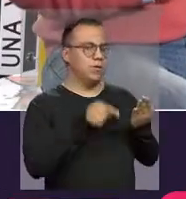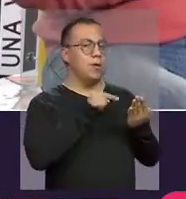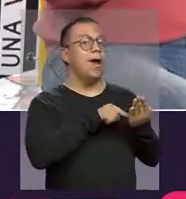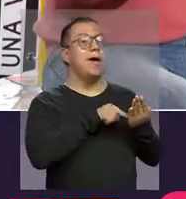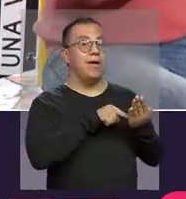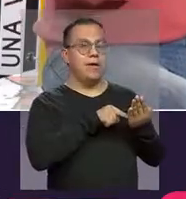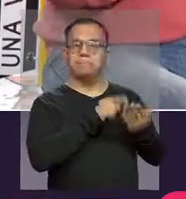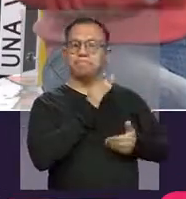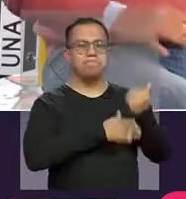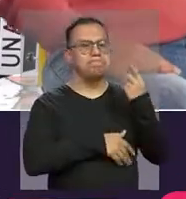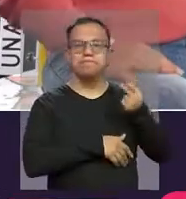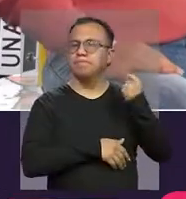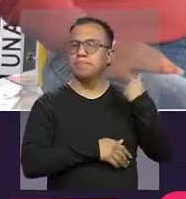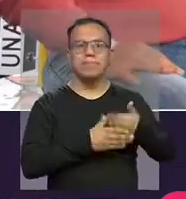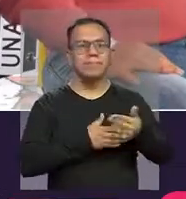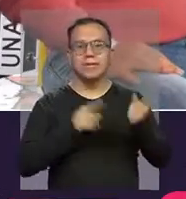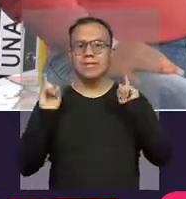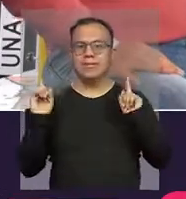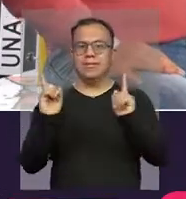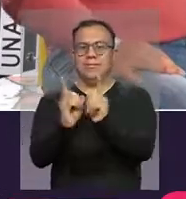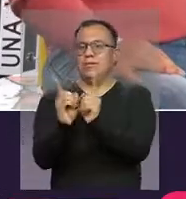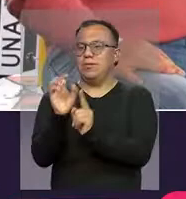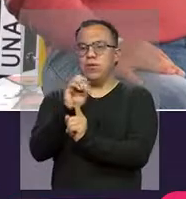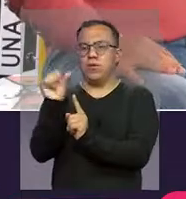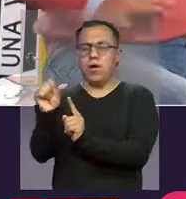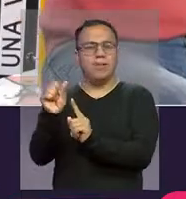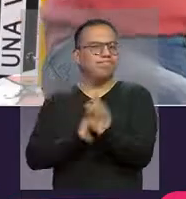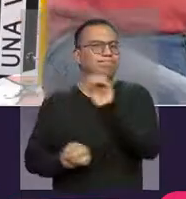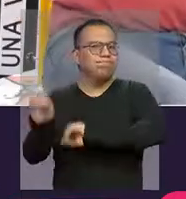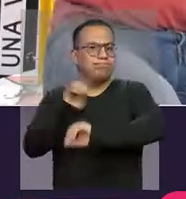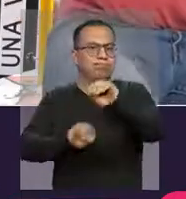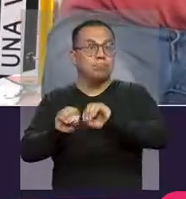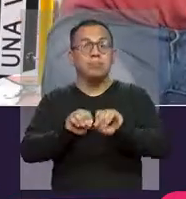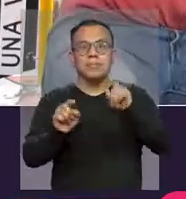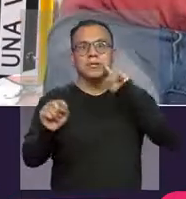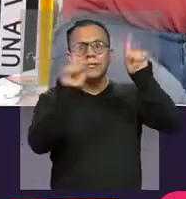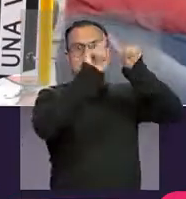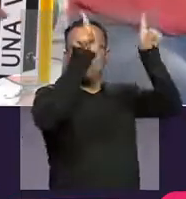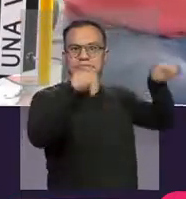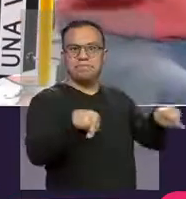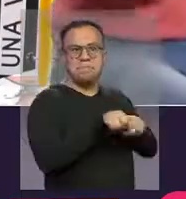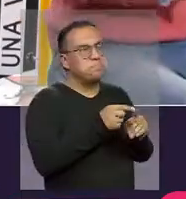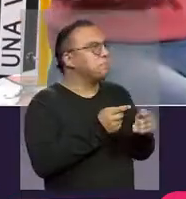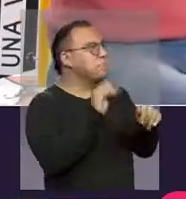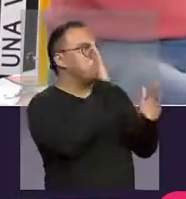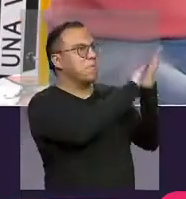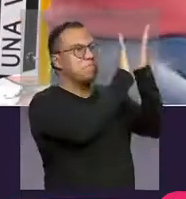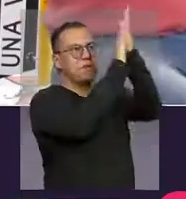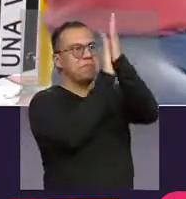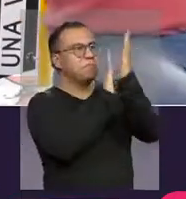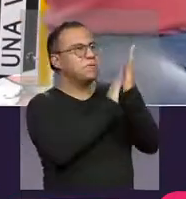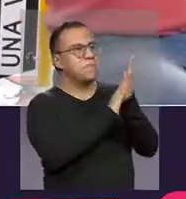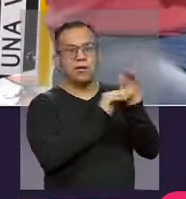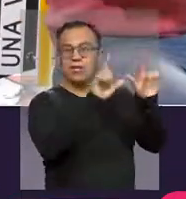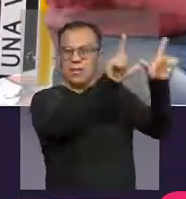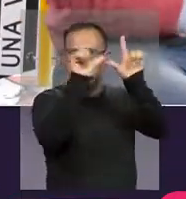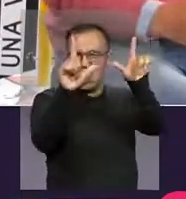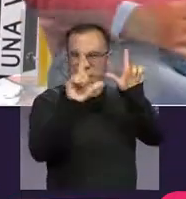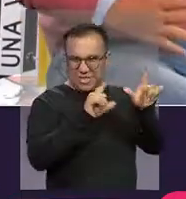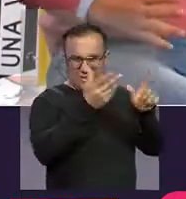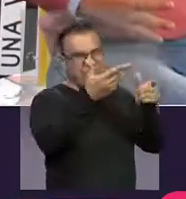ese arranqué la historia de Ulises y Flora. La diseñé toda en la pared de mi estudio, quité los diplomas,